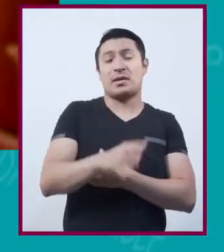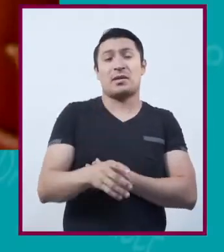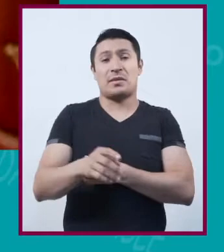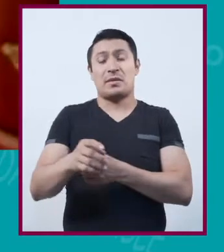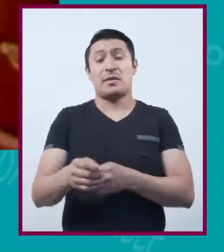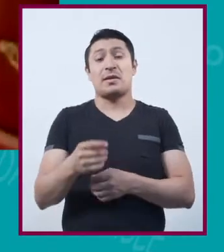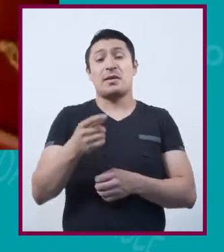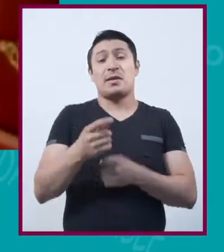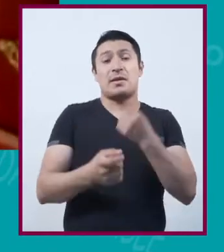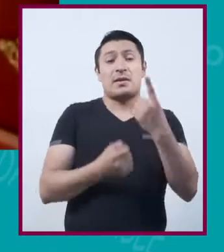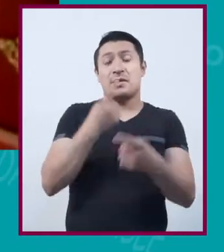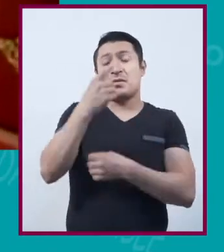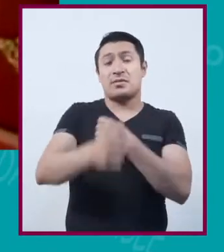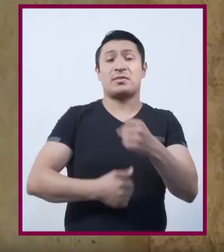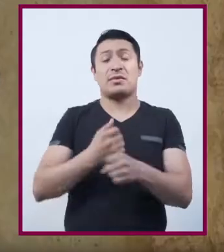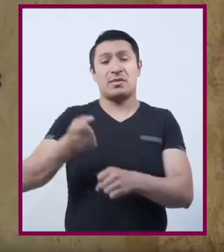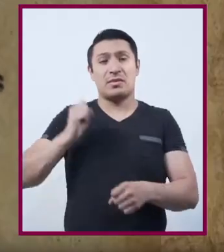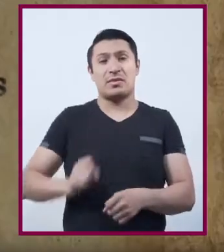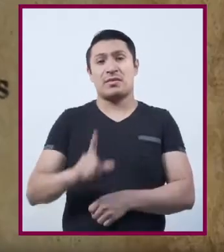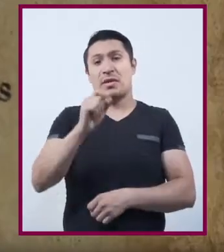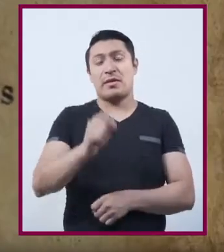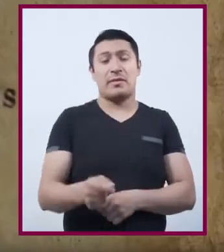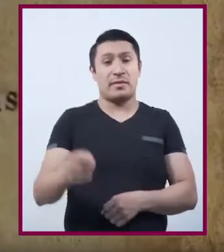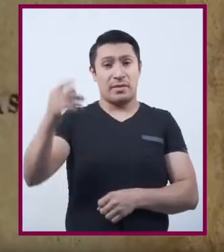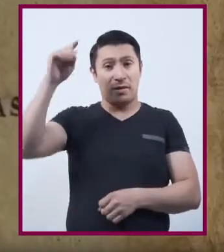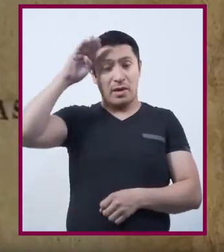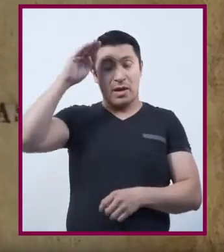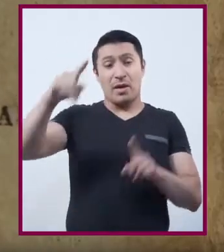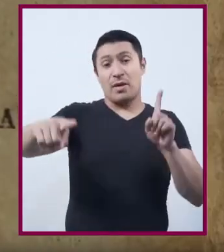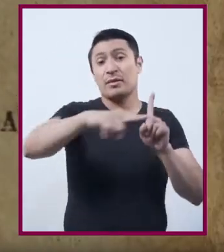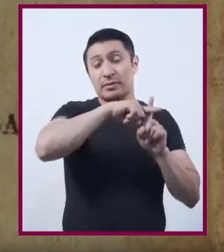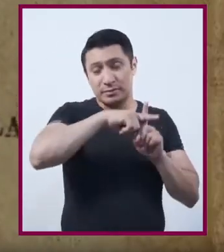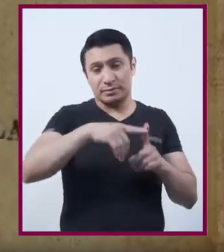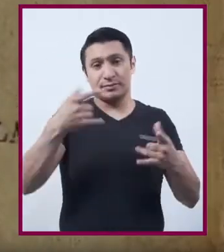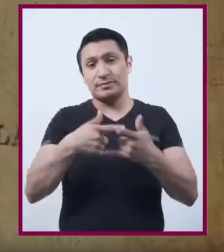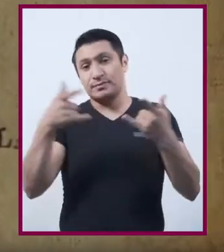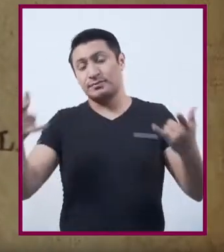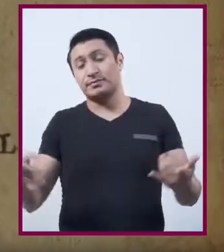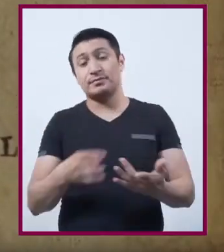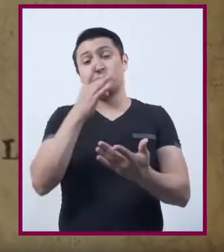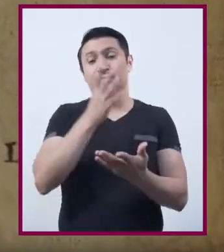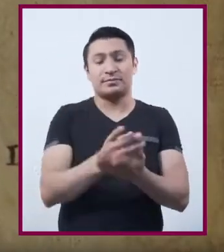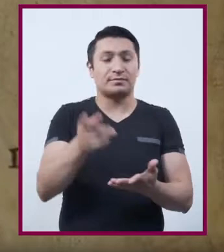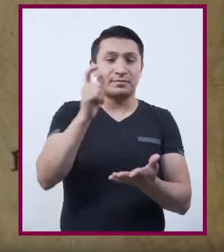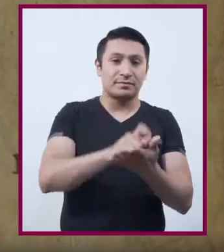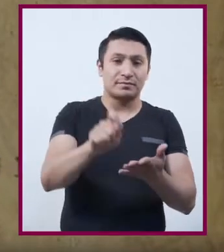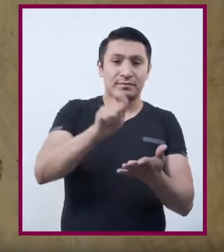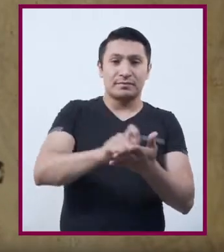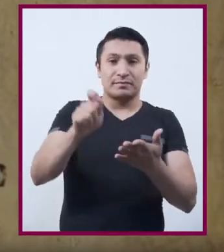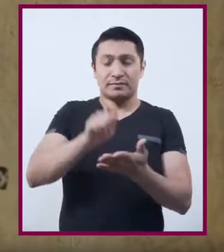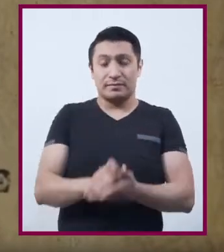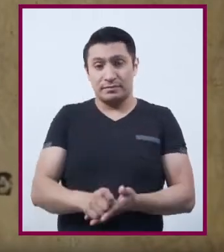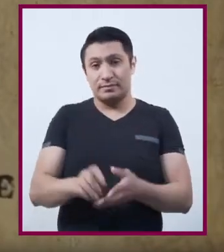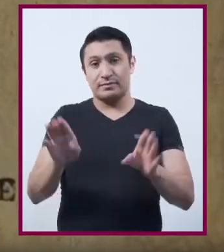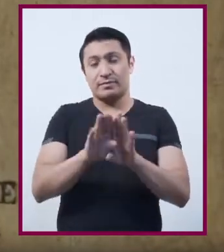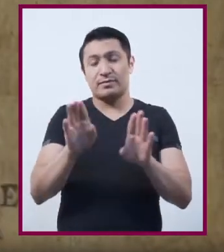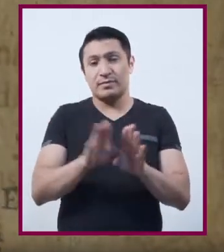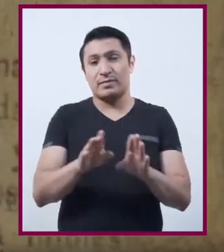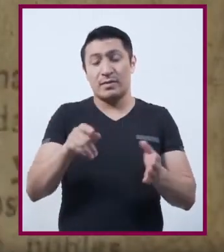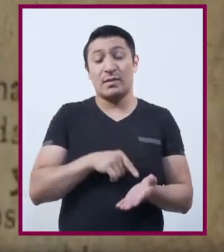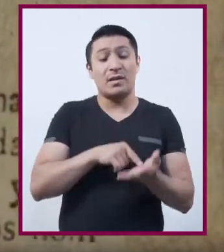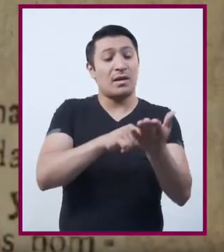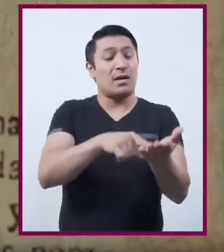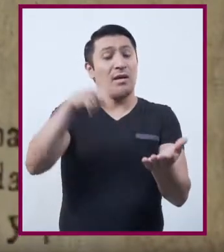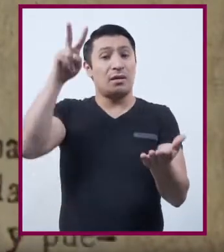Durante el siglo XIX y los primeros años del XX, de acuerdo con el pensamiento positivista, la historia solamente se podía escribir